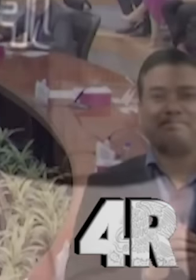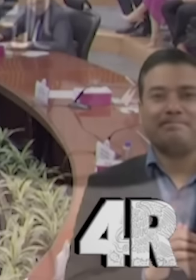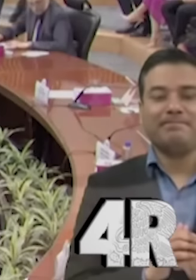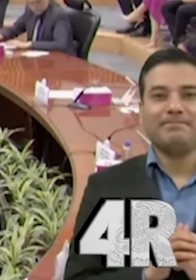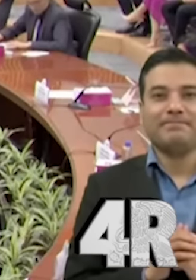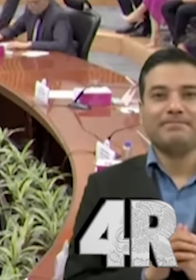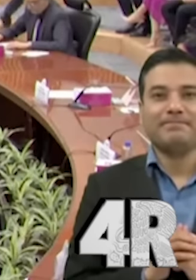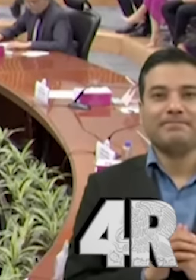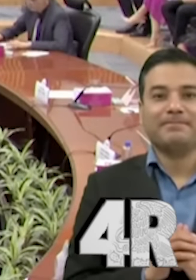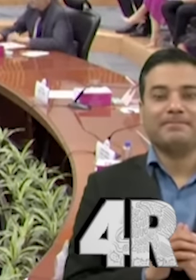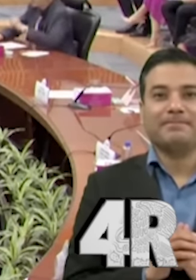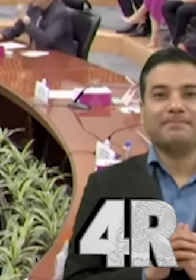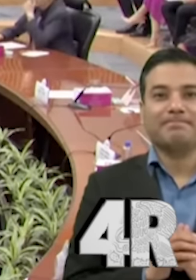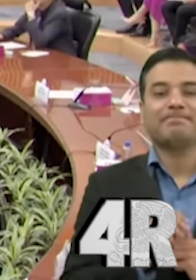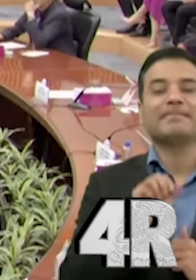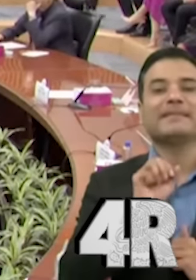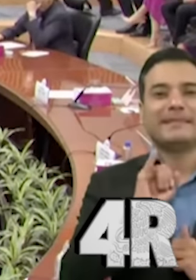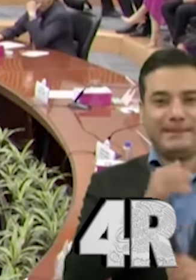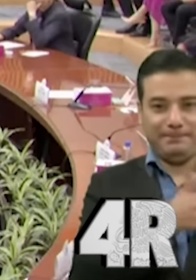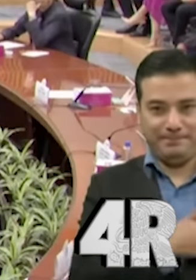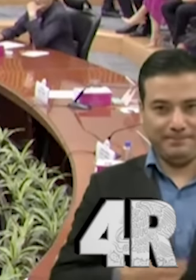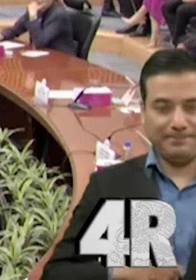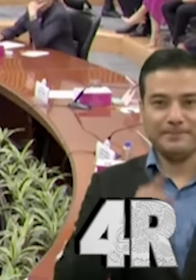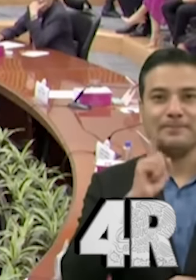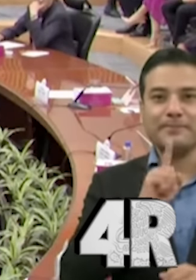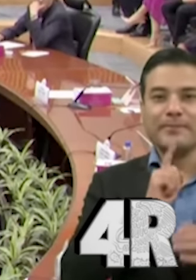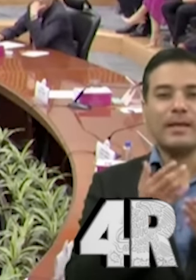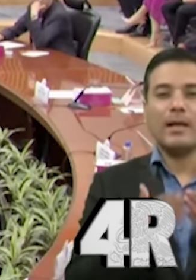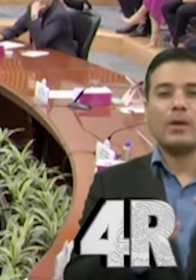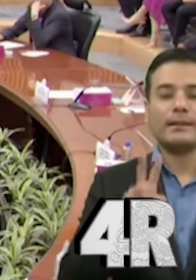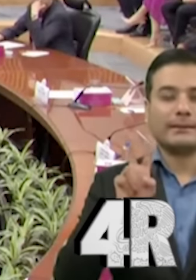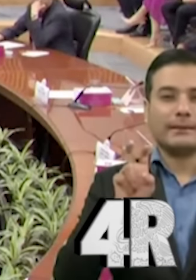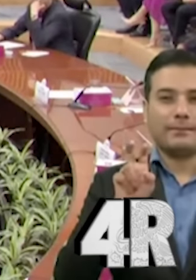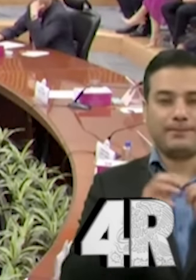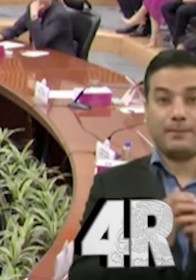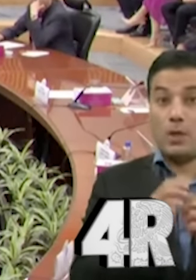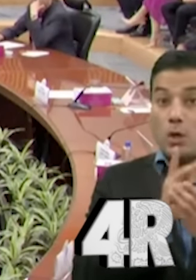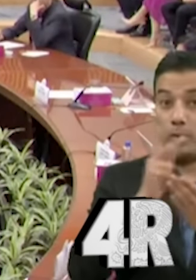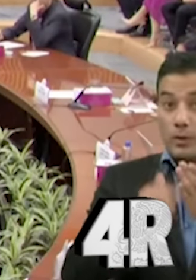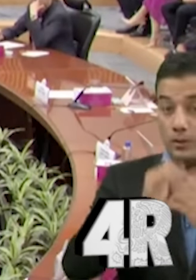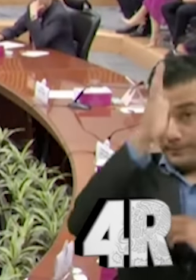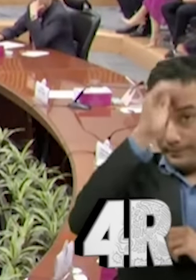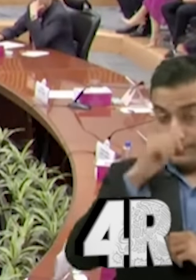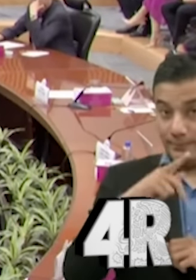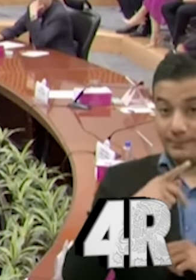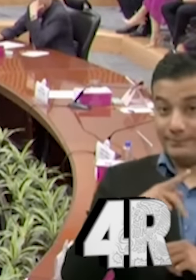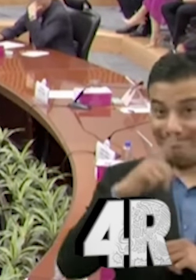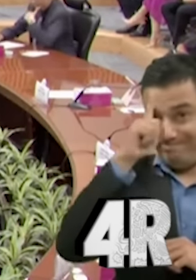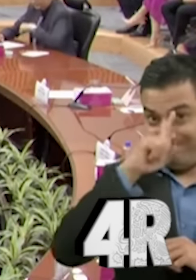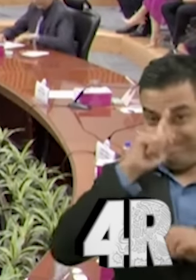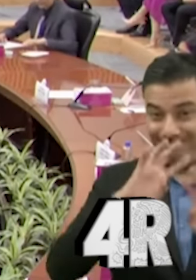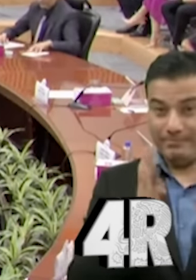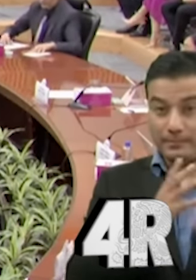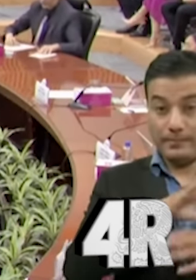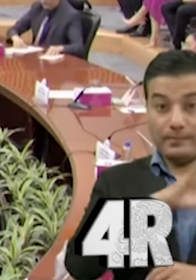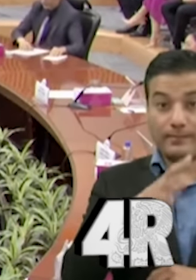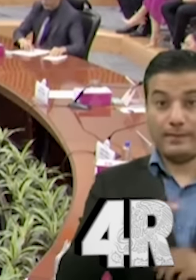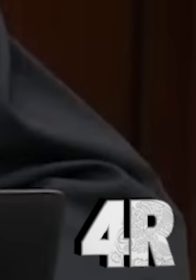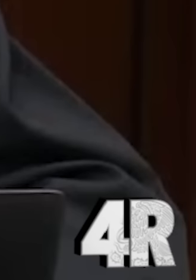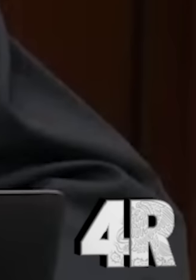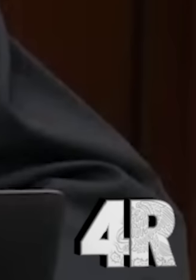están saltando del barco y ya están entregando sus renuncias a Norma Piña. Pues el día de ayer, entre todo este revuelo de la noticia